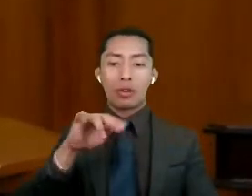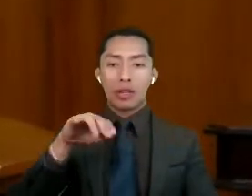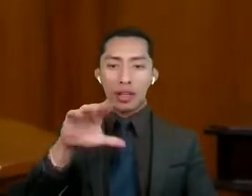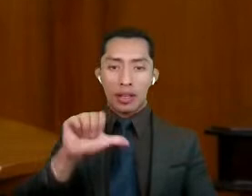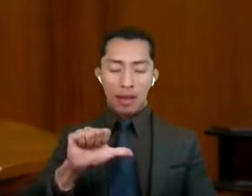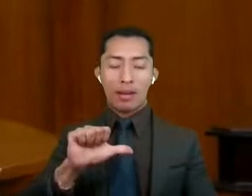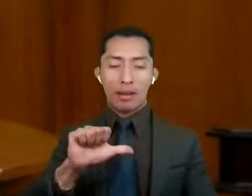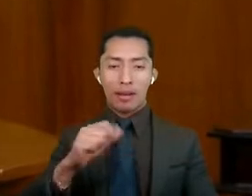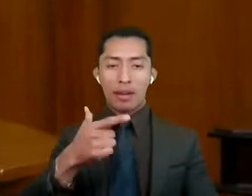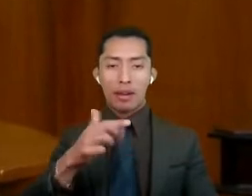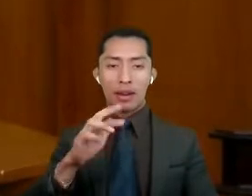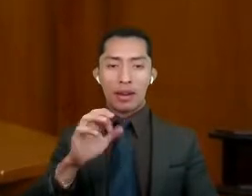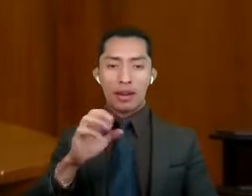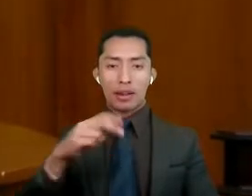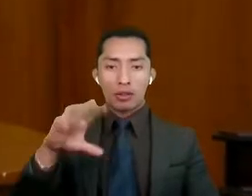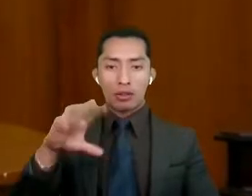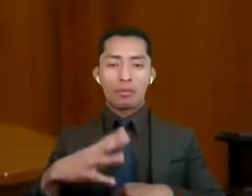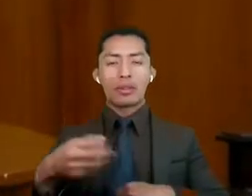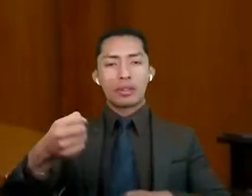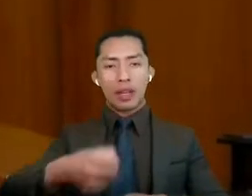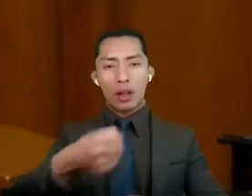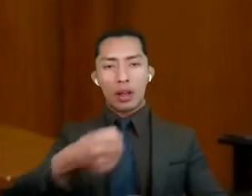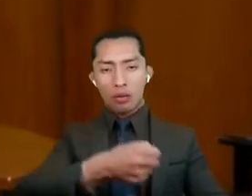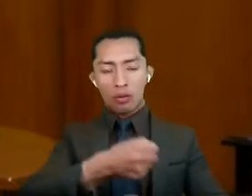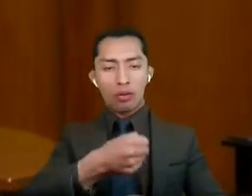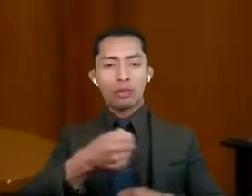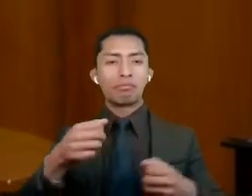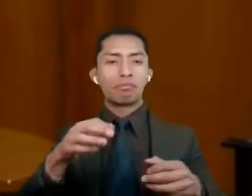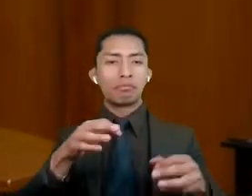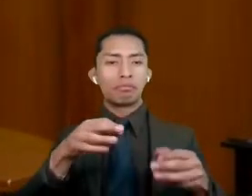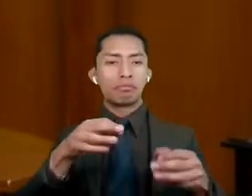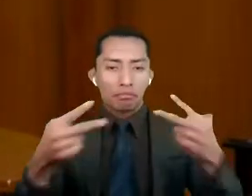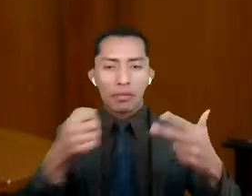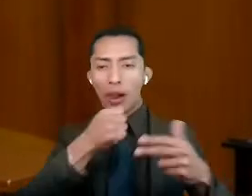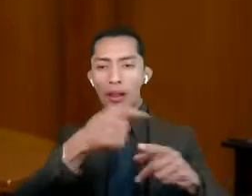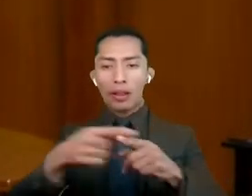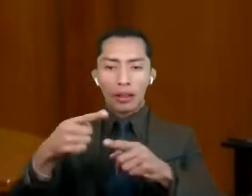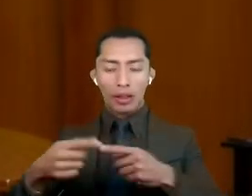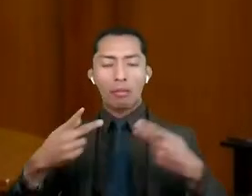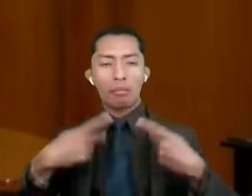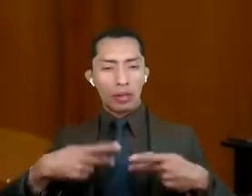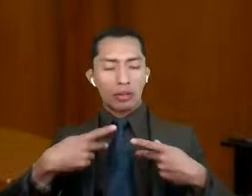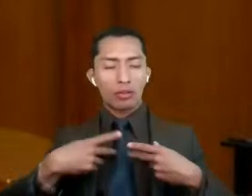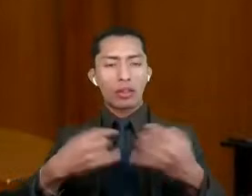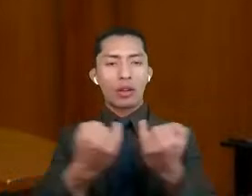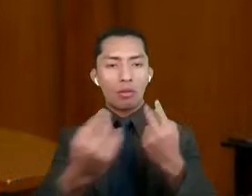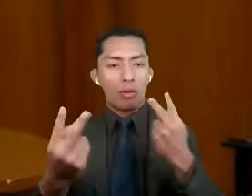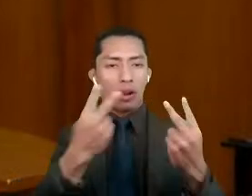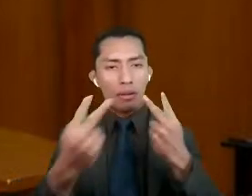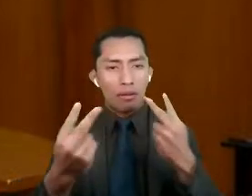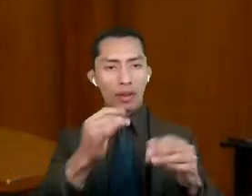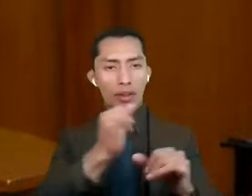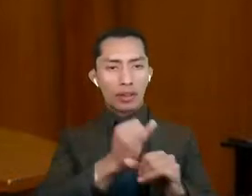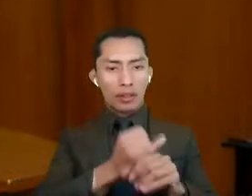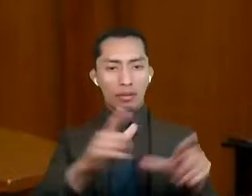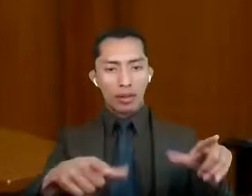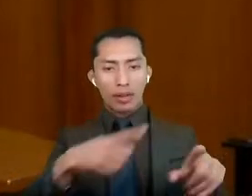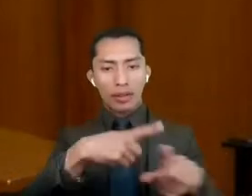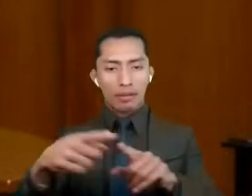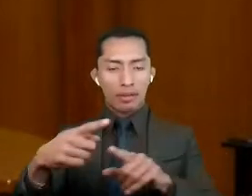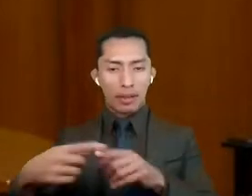Velasco, saludo a los medios de comunicación, a las ciudadanas y ciudadanos que nos siguen desde las diferentes plataformas